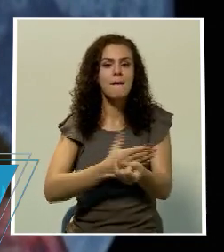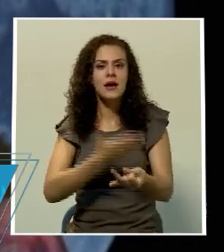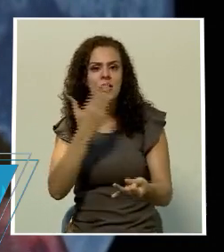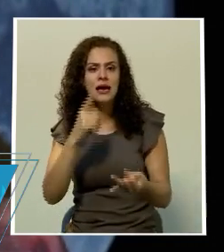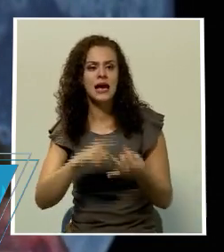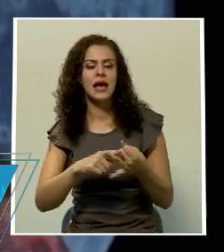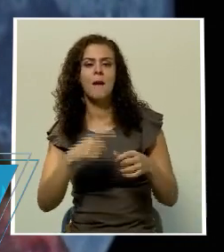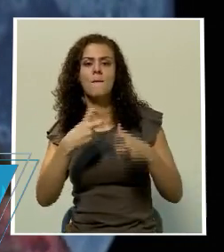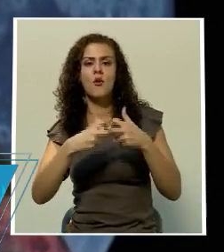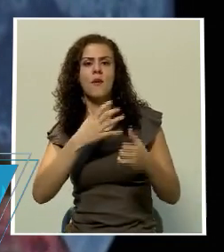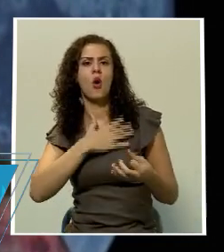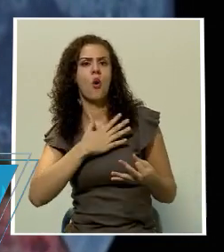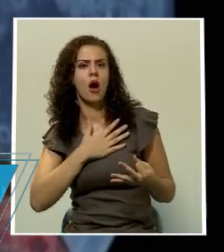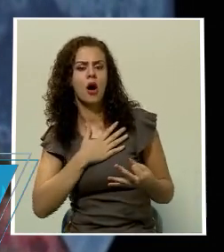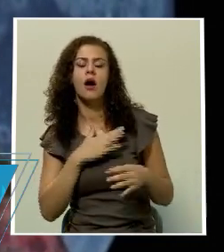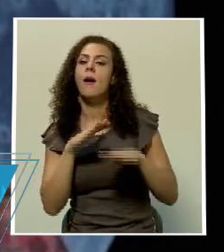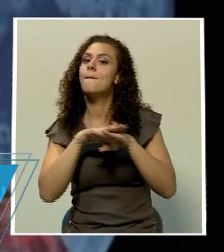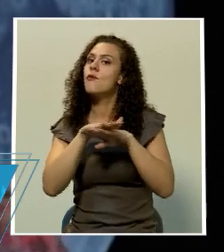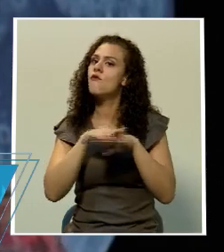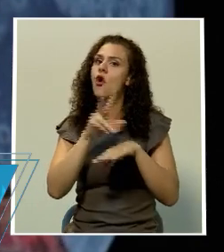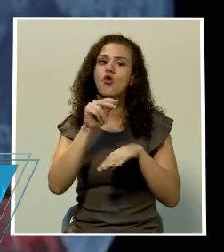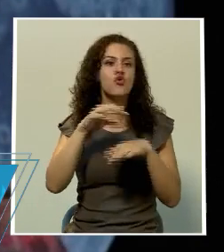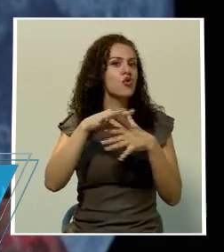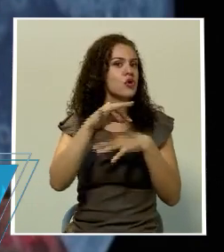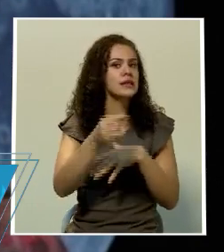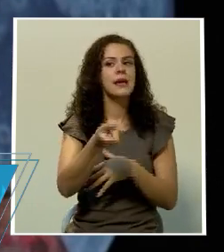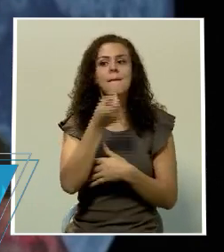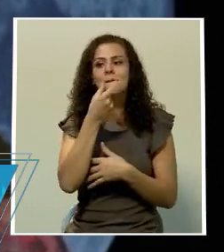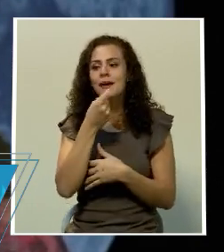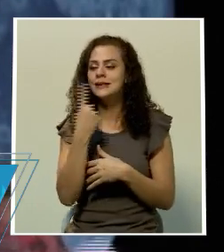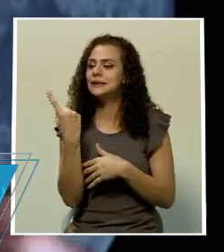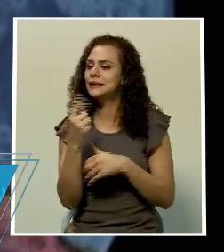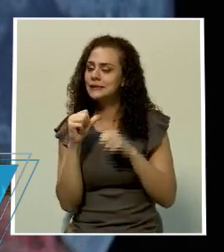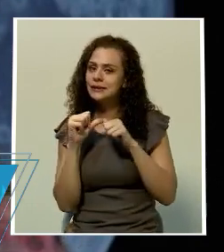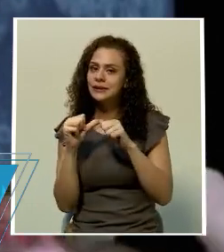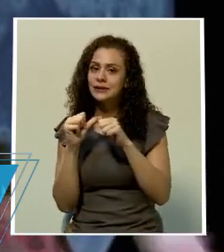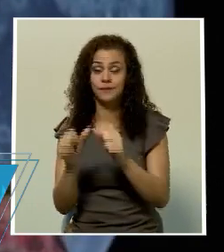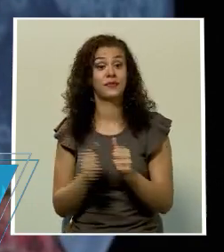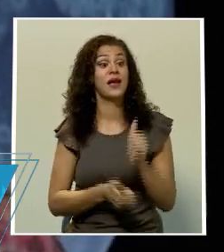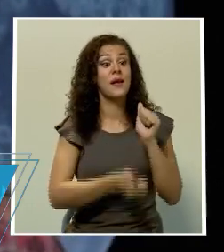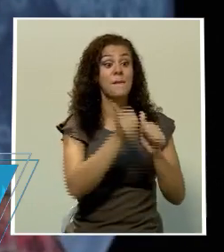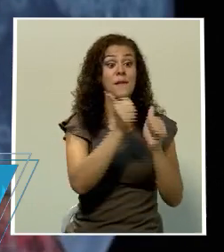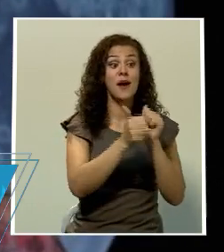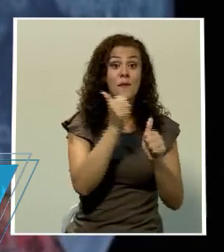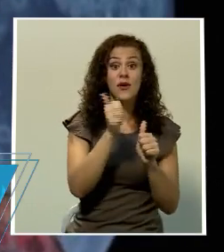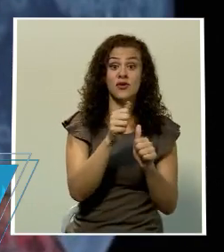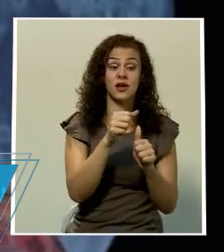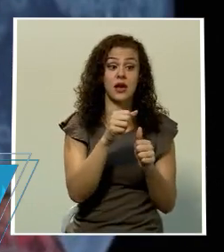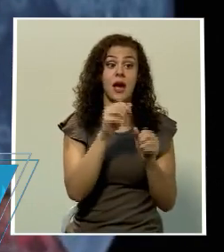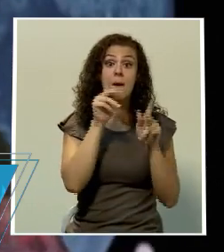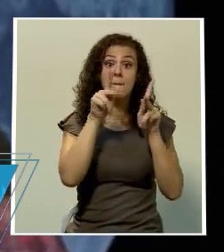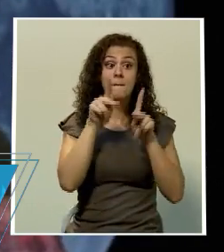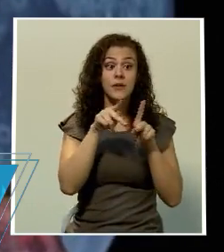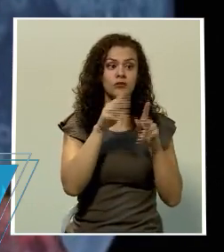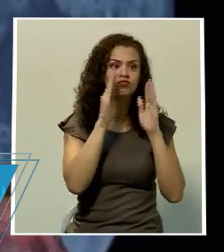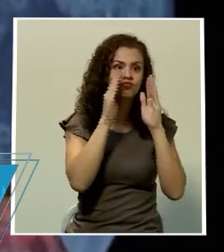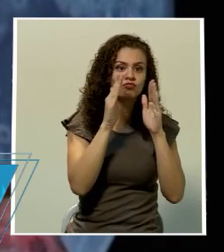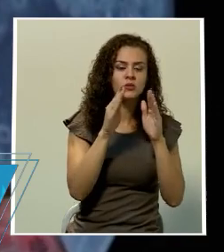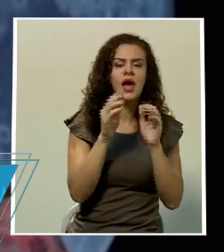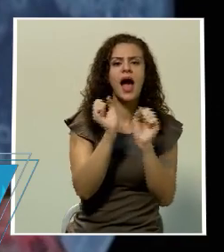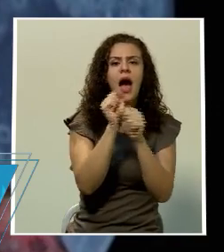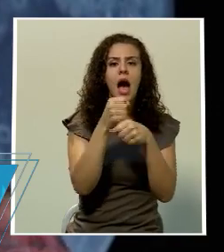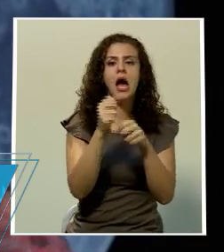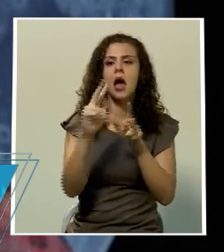que son cardiópatas, que por favor no dejen de tomar sus medicamentos. La mayoría de las consultas para estas personas se están